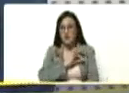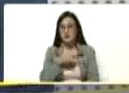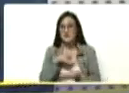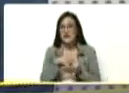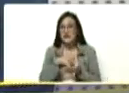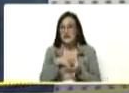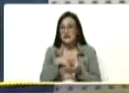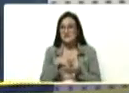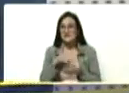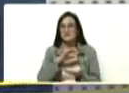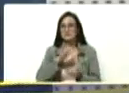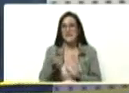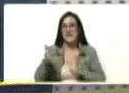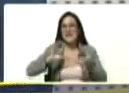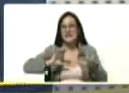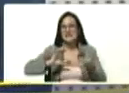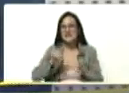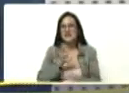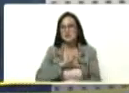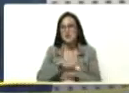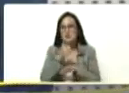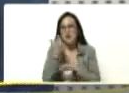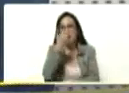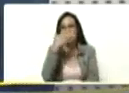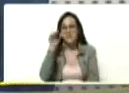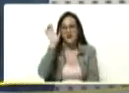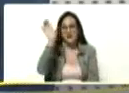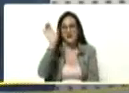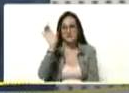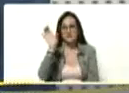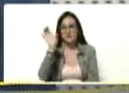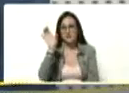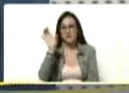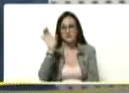por el capitalismo, ni el imperialismo y sus operadores